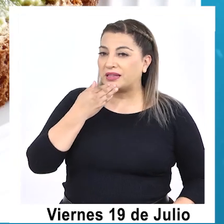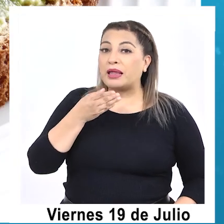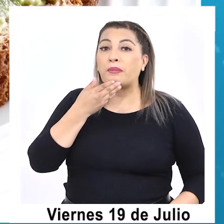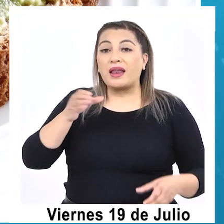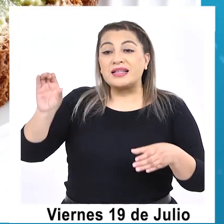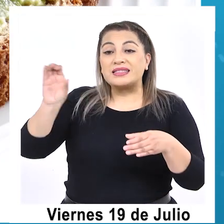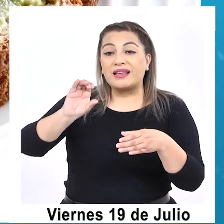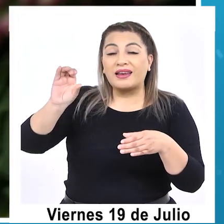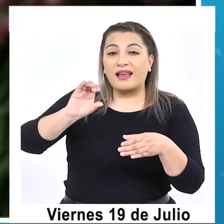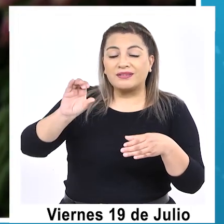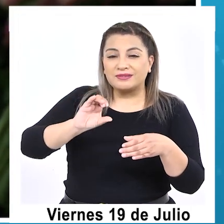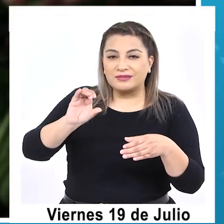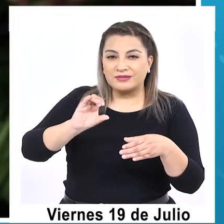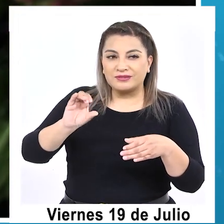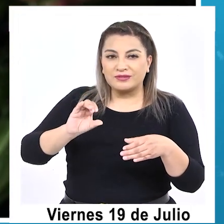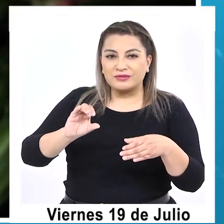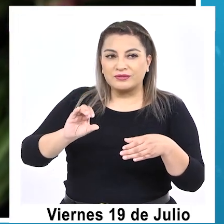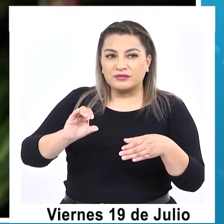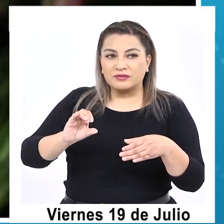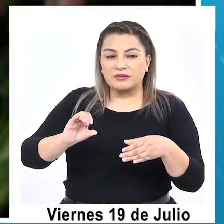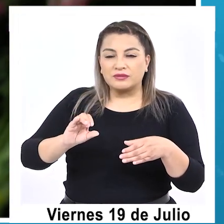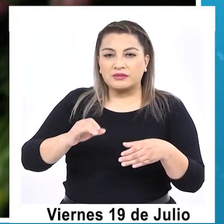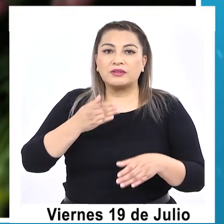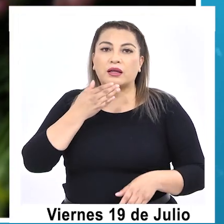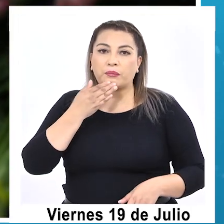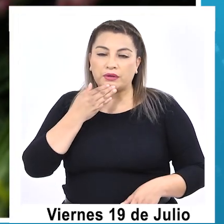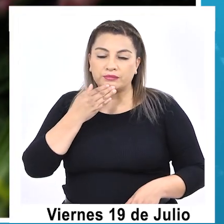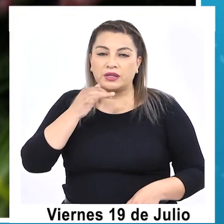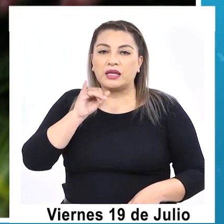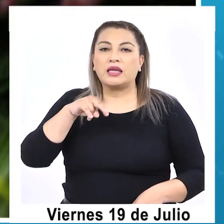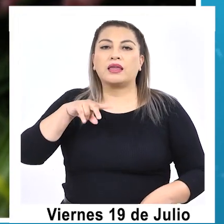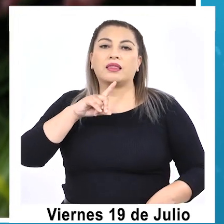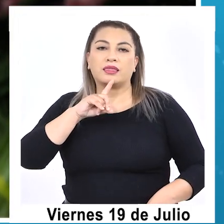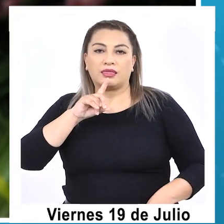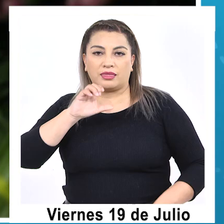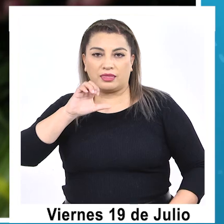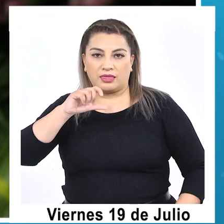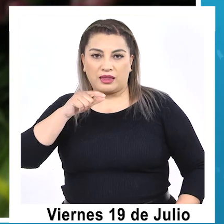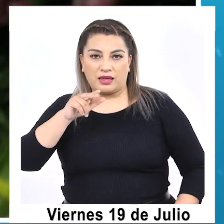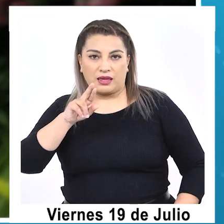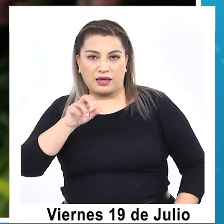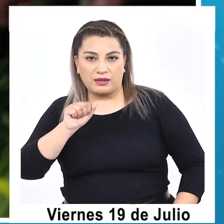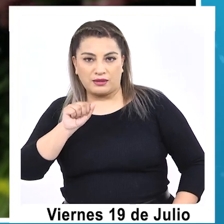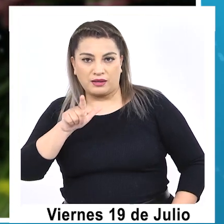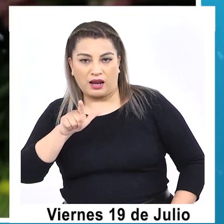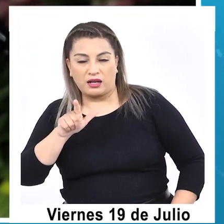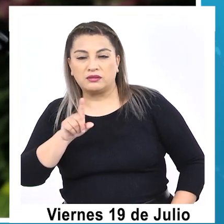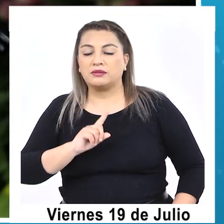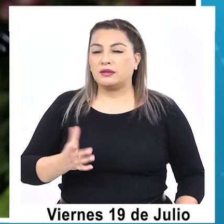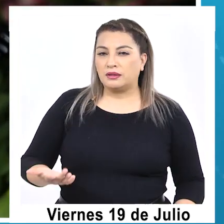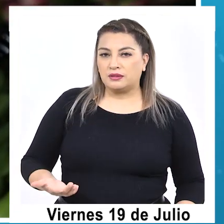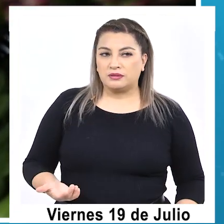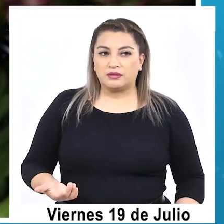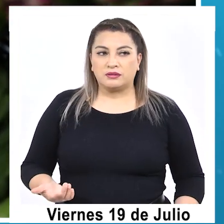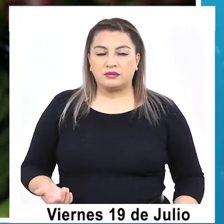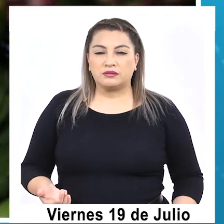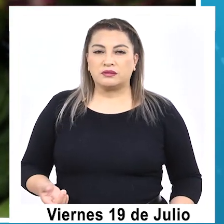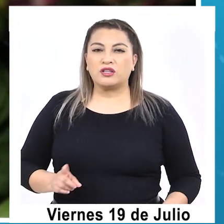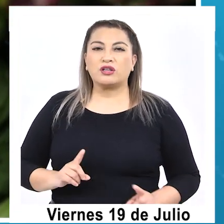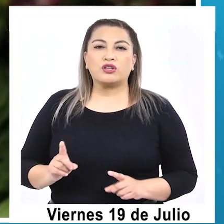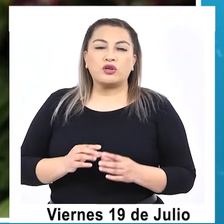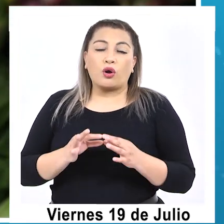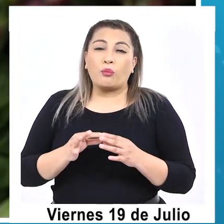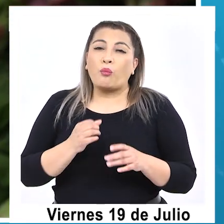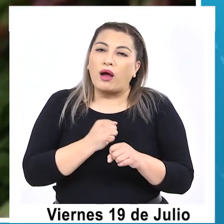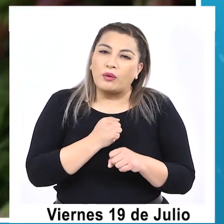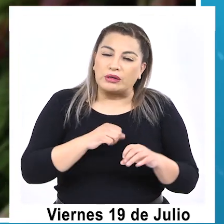cereales que sean lo más integral posible, lo más natural posible, ya que no sean procesados, que no sean refinados,